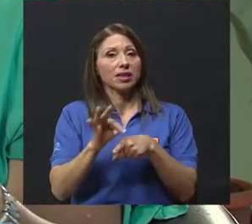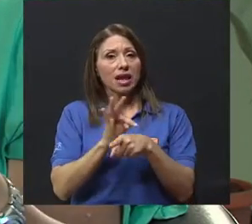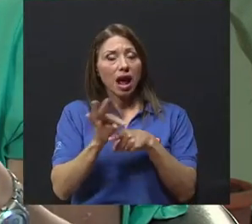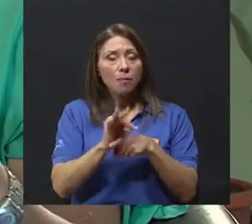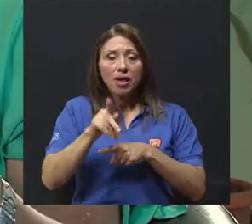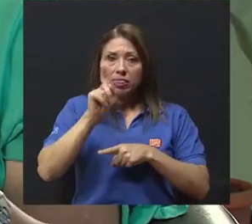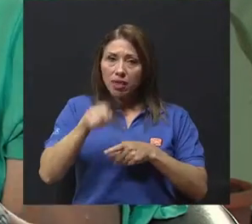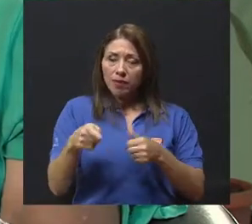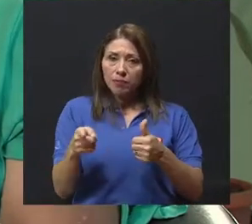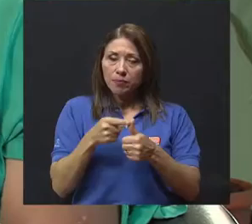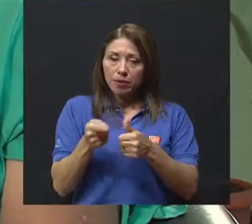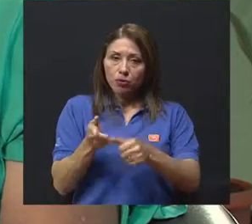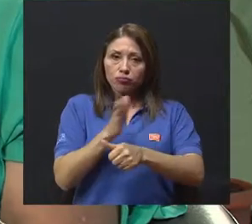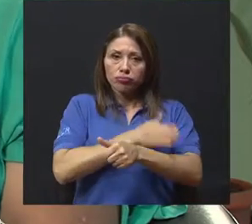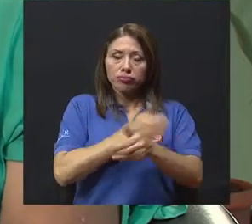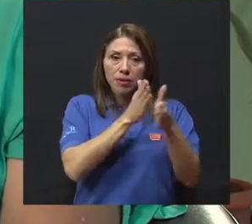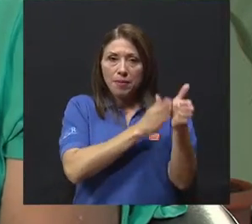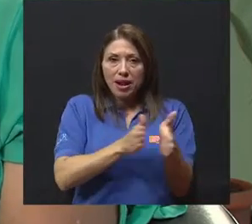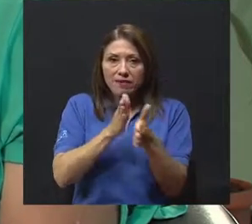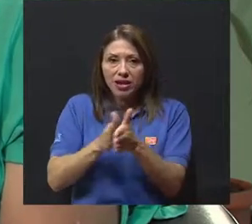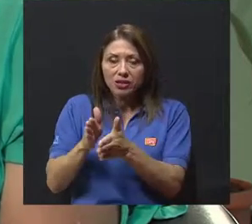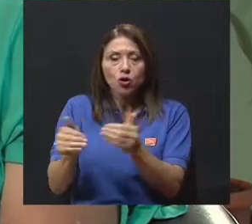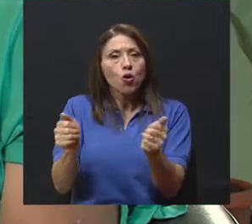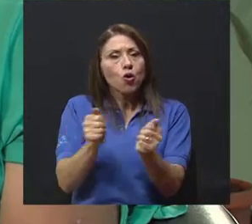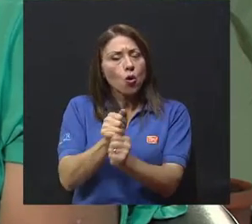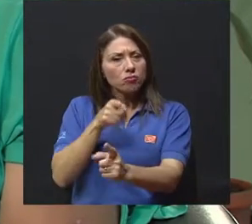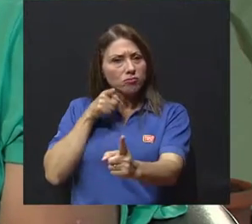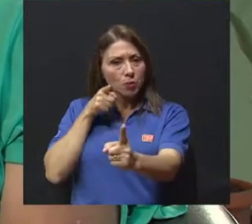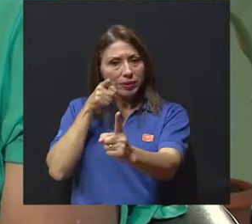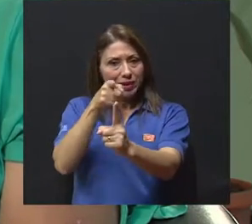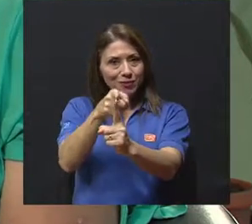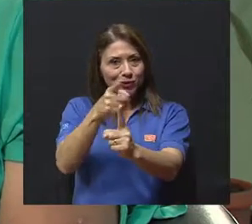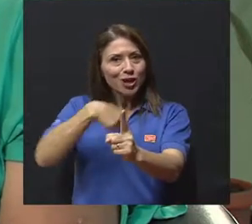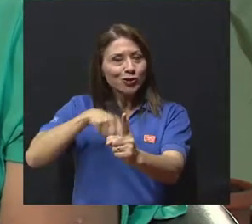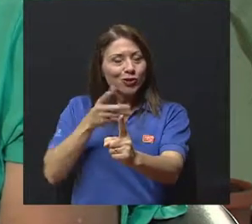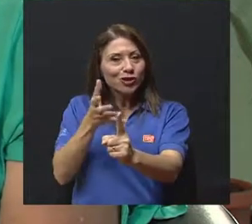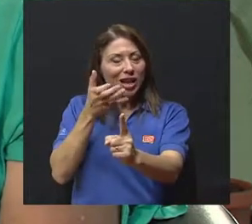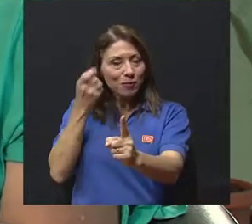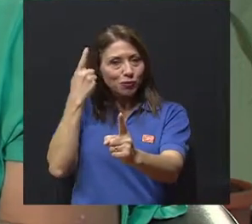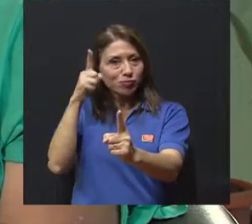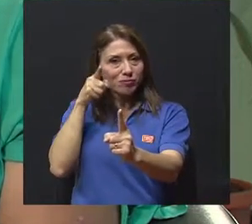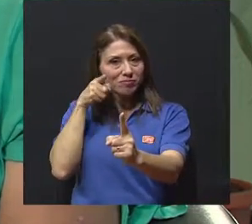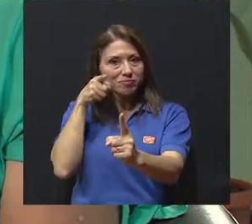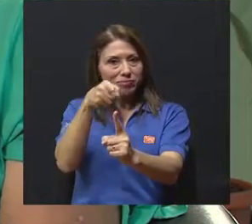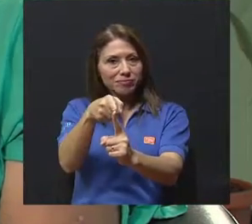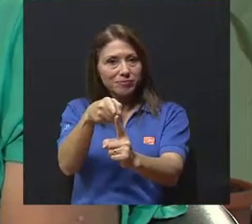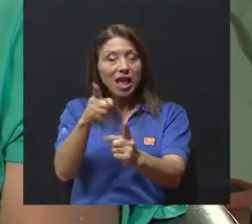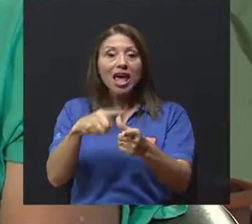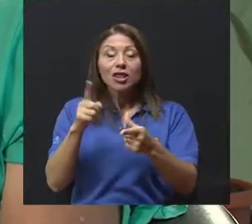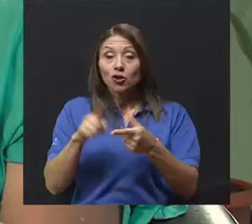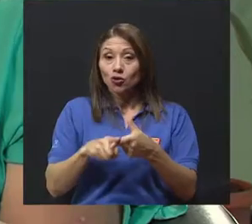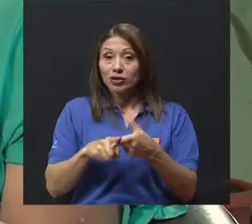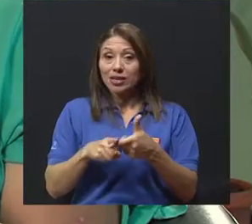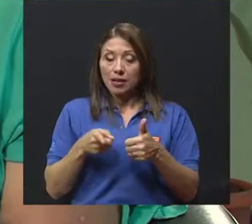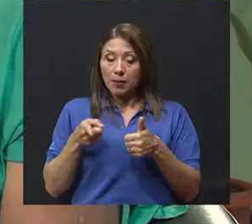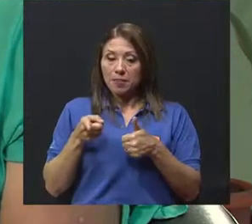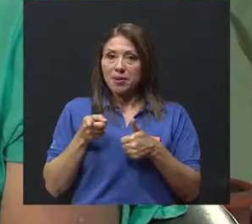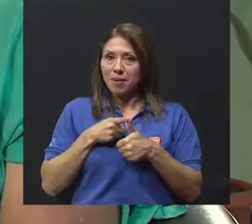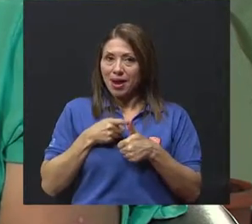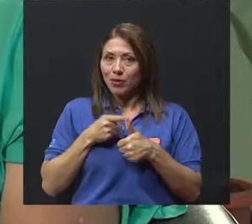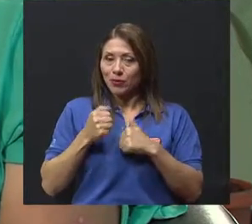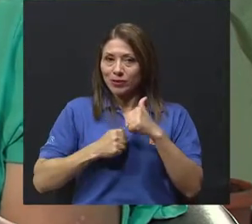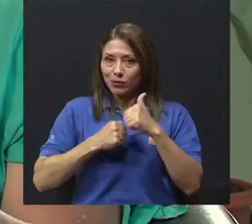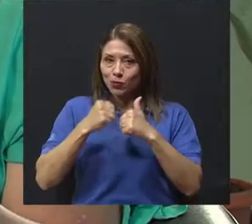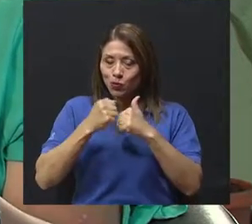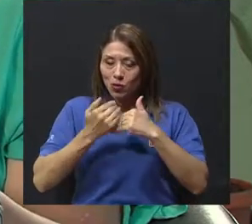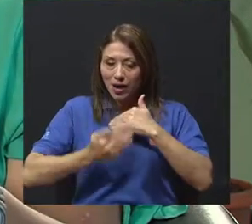una planificación que tenga objetivo es que estamos persiguiendo entonces si hay una estructura donde primero es el contacto